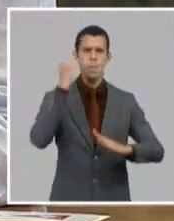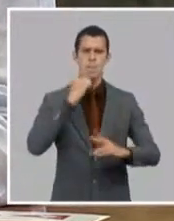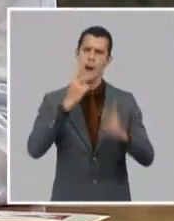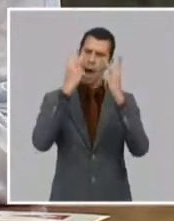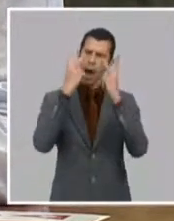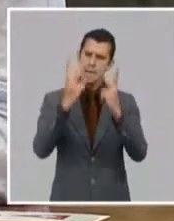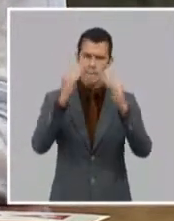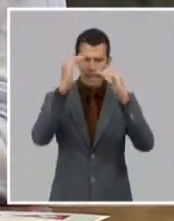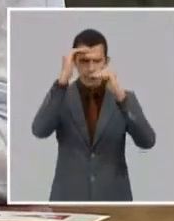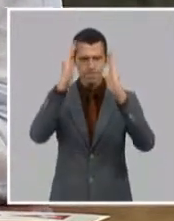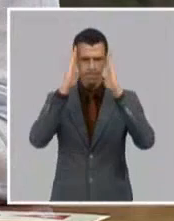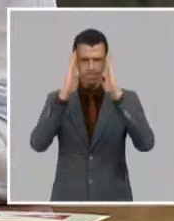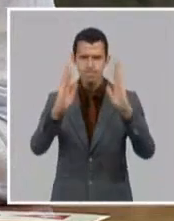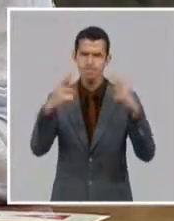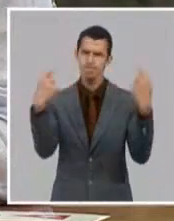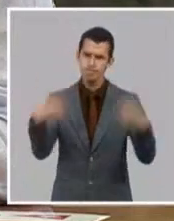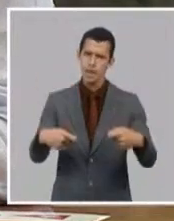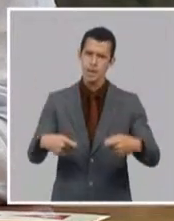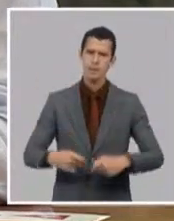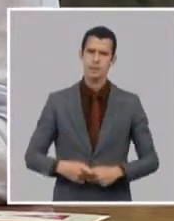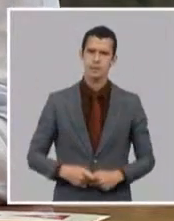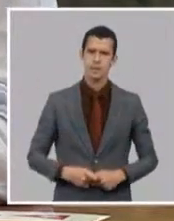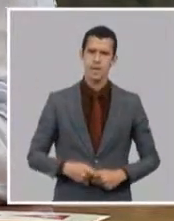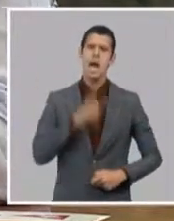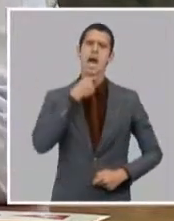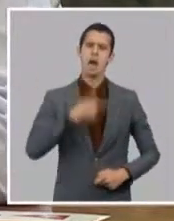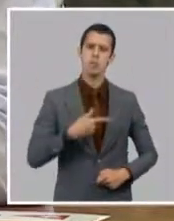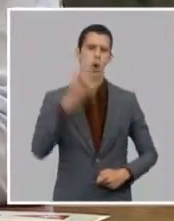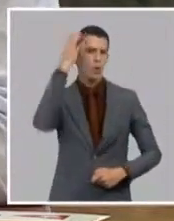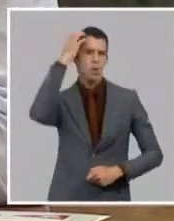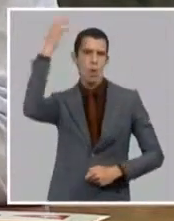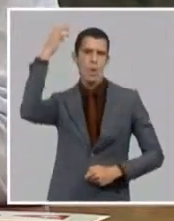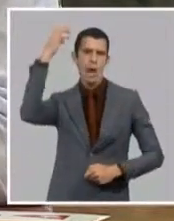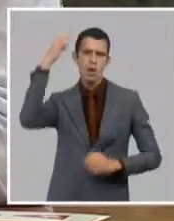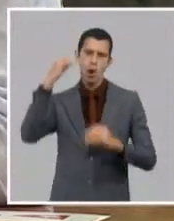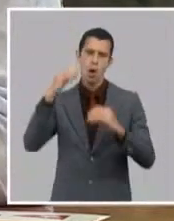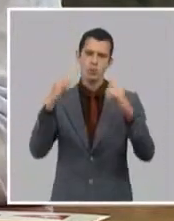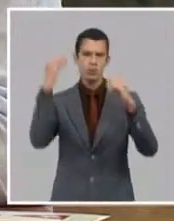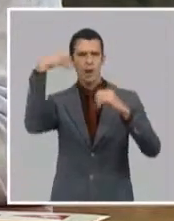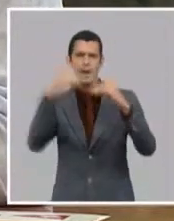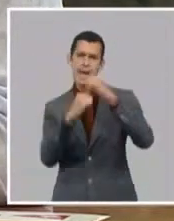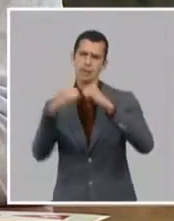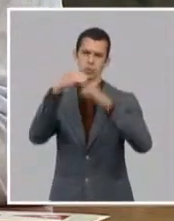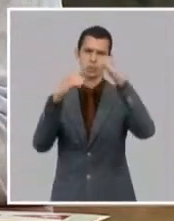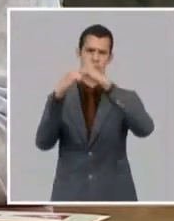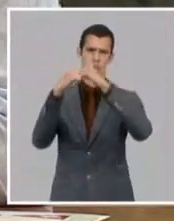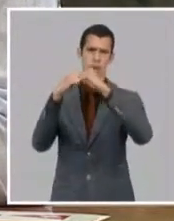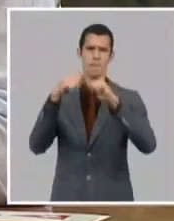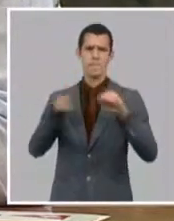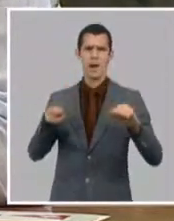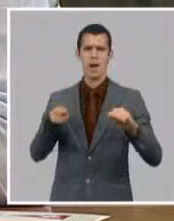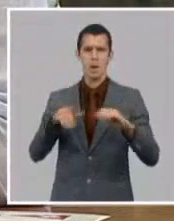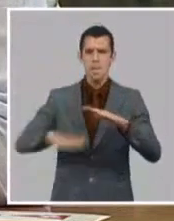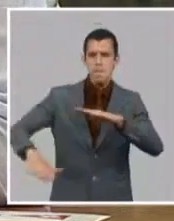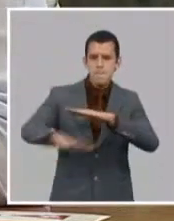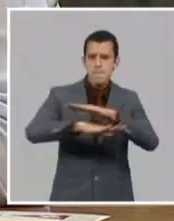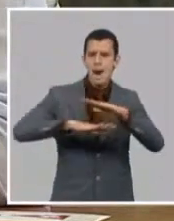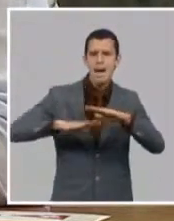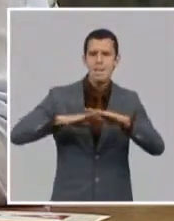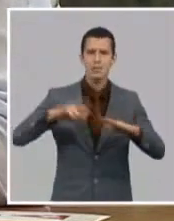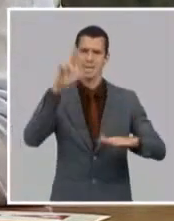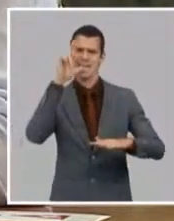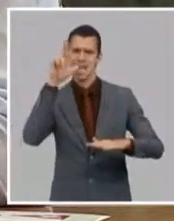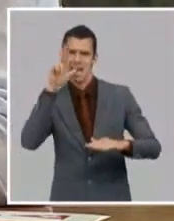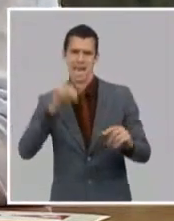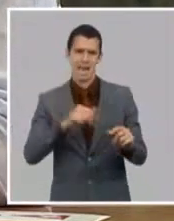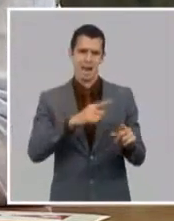el trabajo de las organizaciones y las instituciones que funcionan en el barrio. Y esos eran temas que yo había